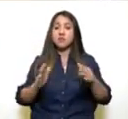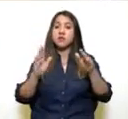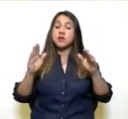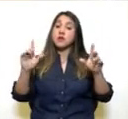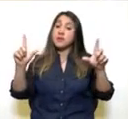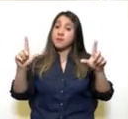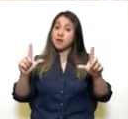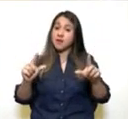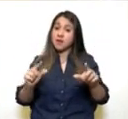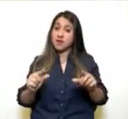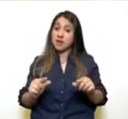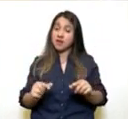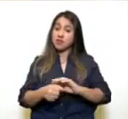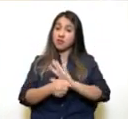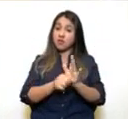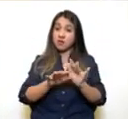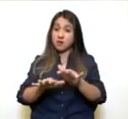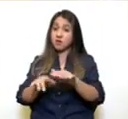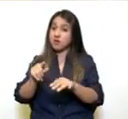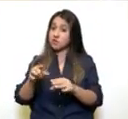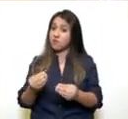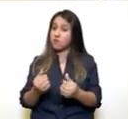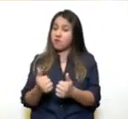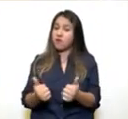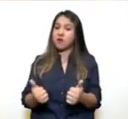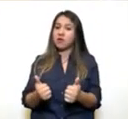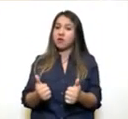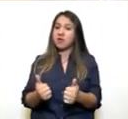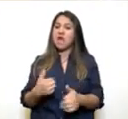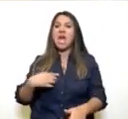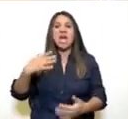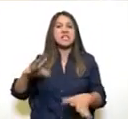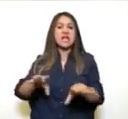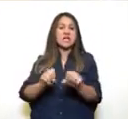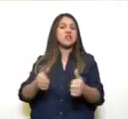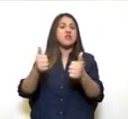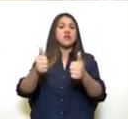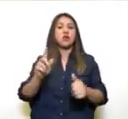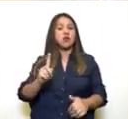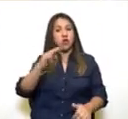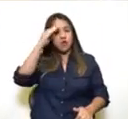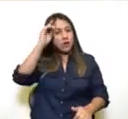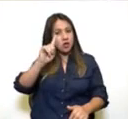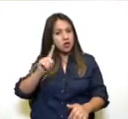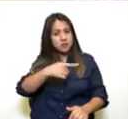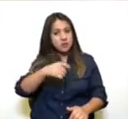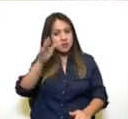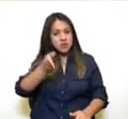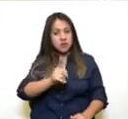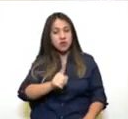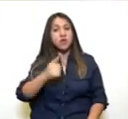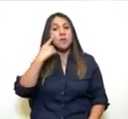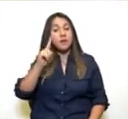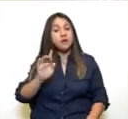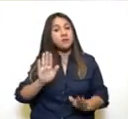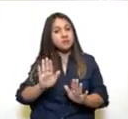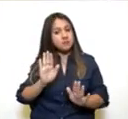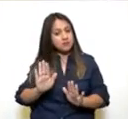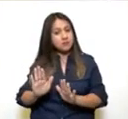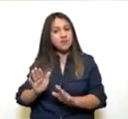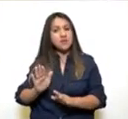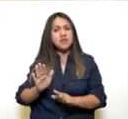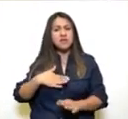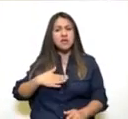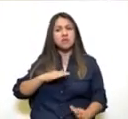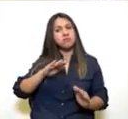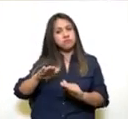y eso es bueno no hay que confiarse pero no yo quiero confiar en